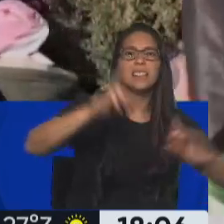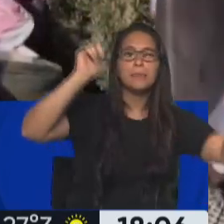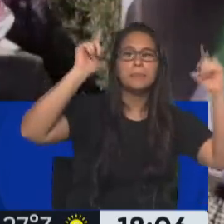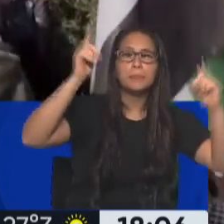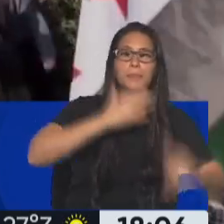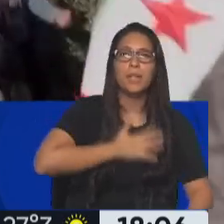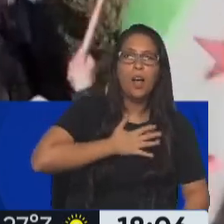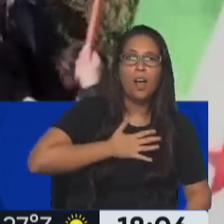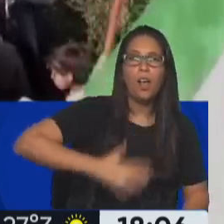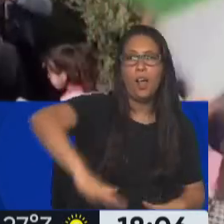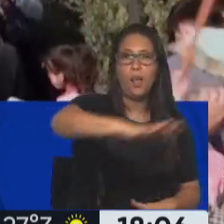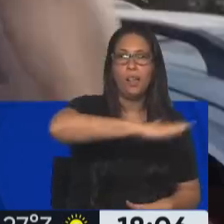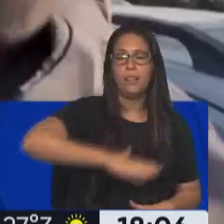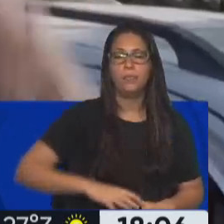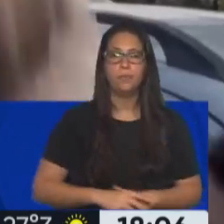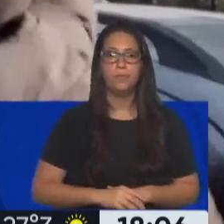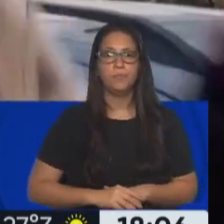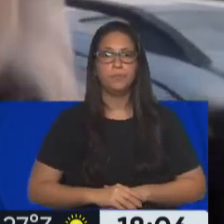país.